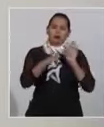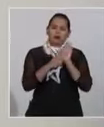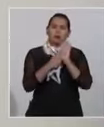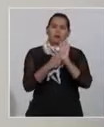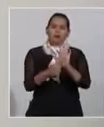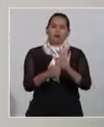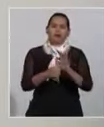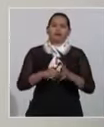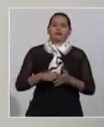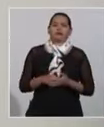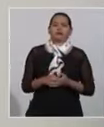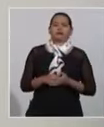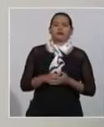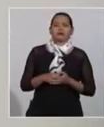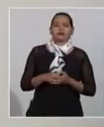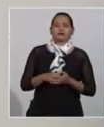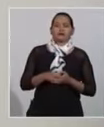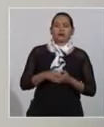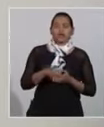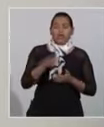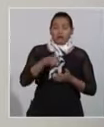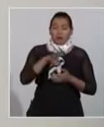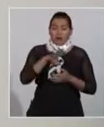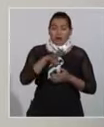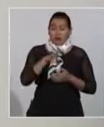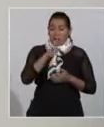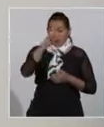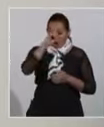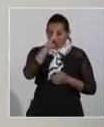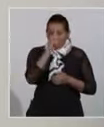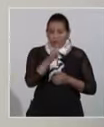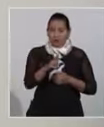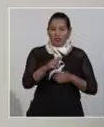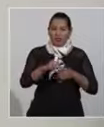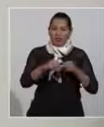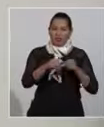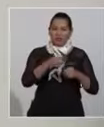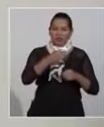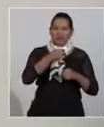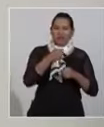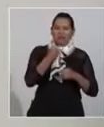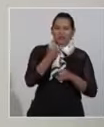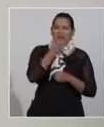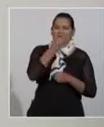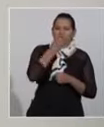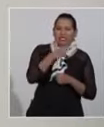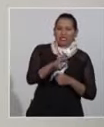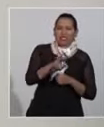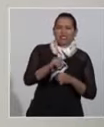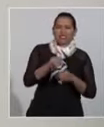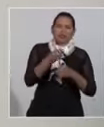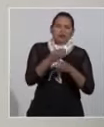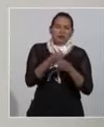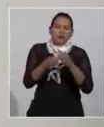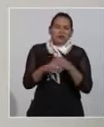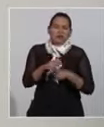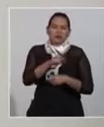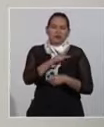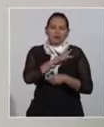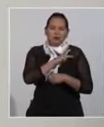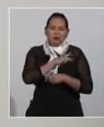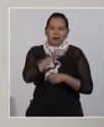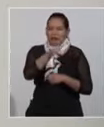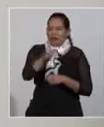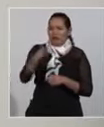debate, contengan señas, palabras obscenas, agresiones o alusiones a la vida personal y privada de los